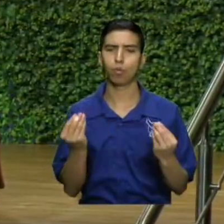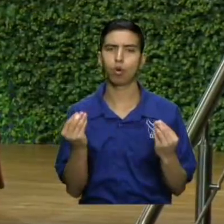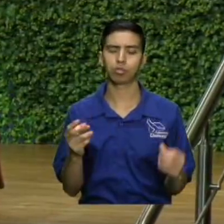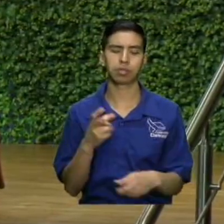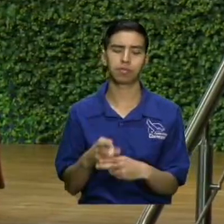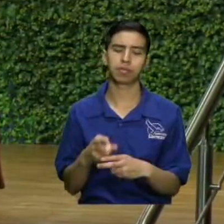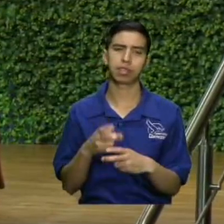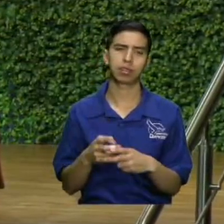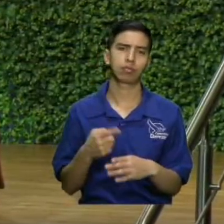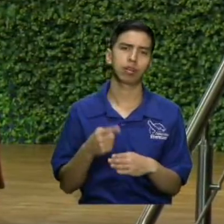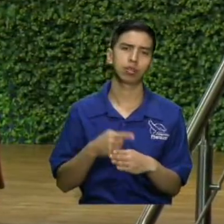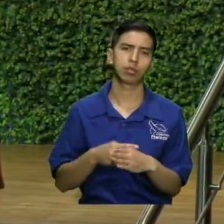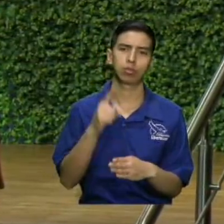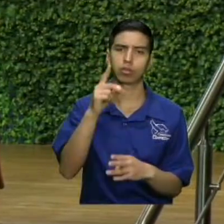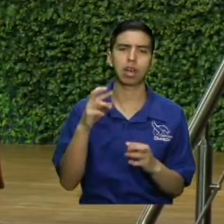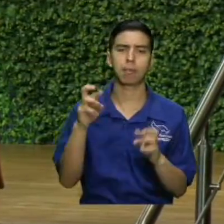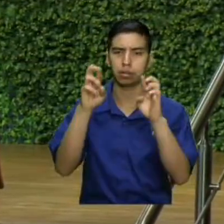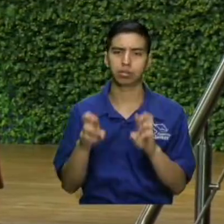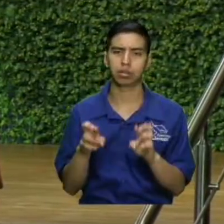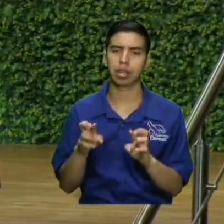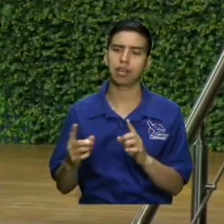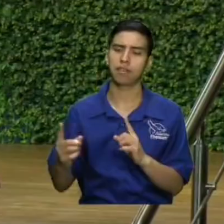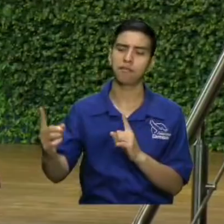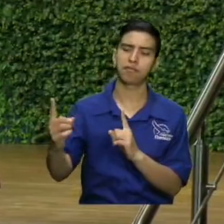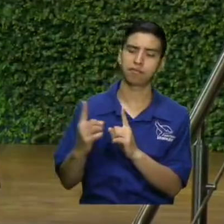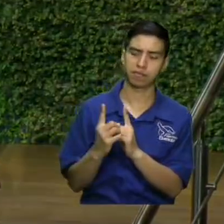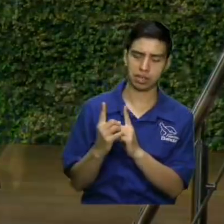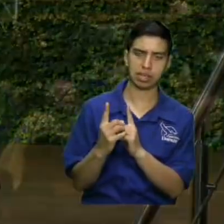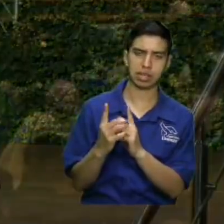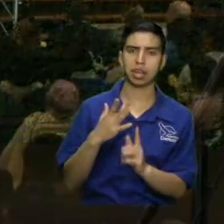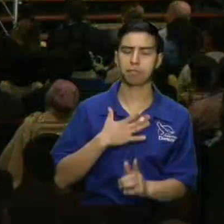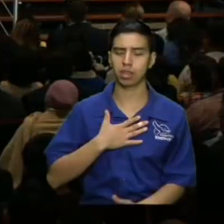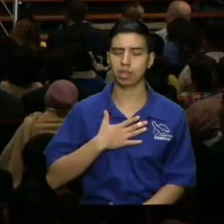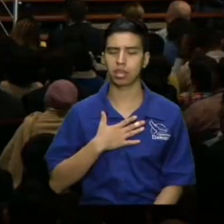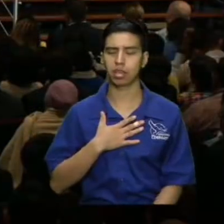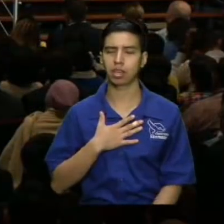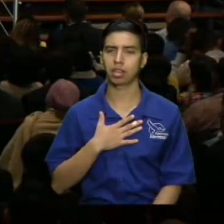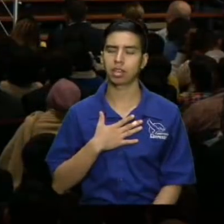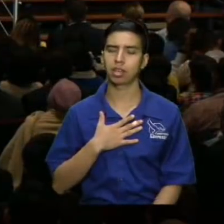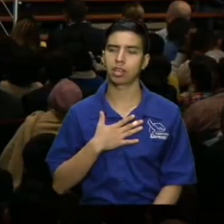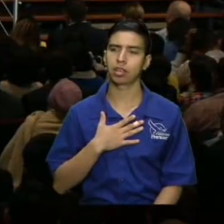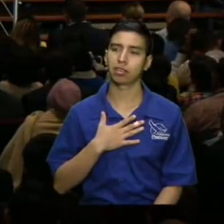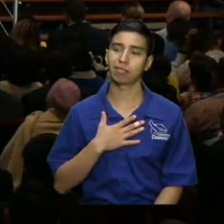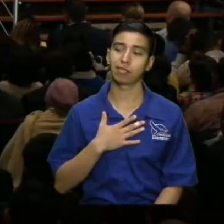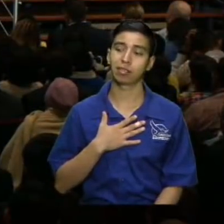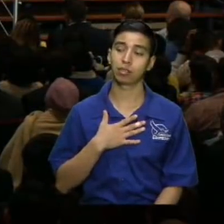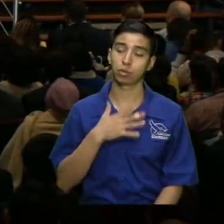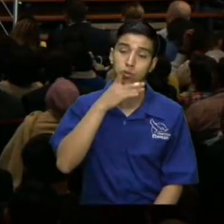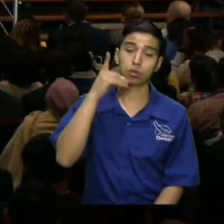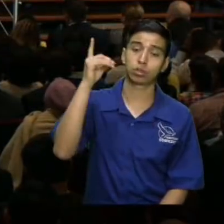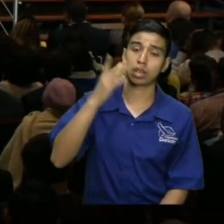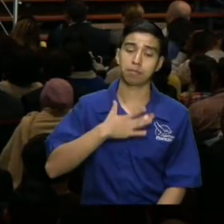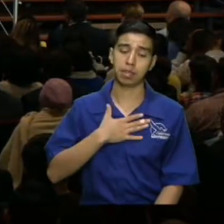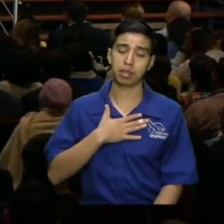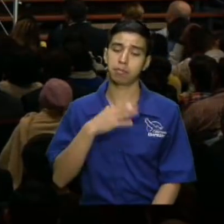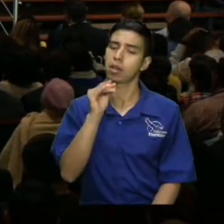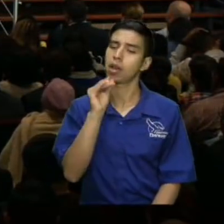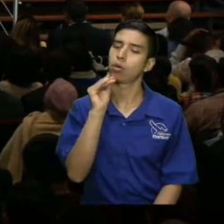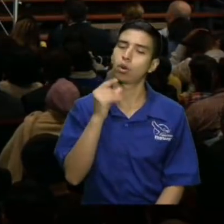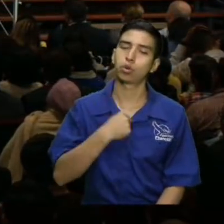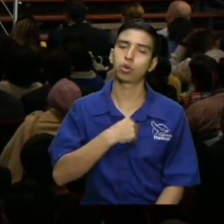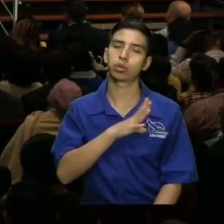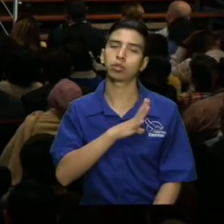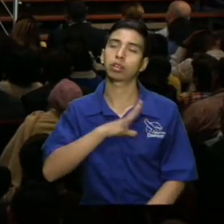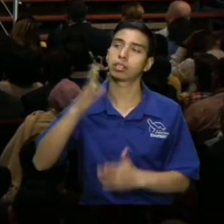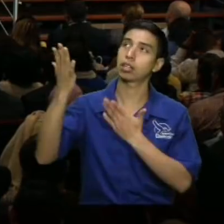y yo creo que tengo que dejar todo y servirle a Él completamente, tiempo completo, hermano. ¿Y